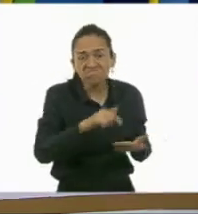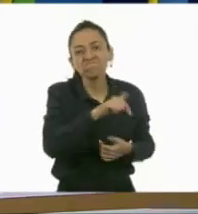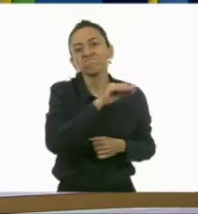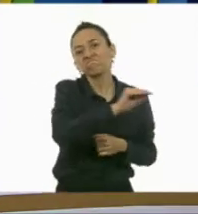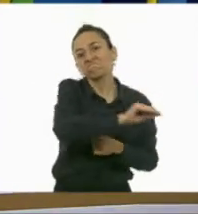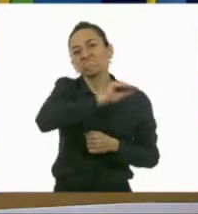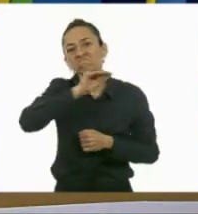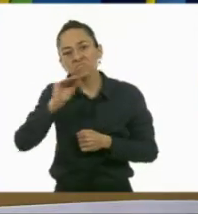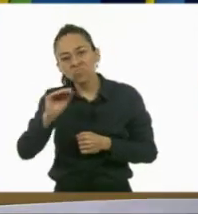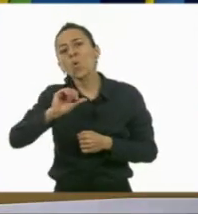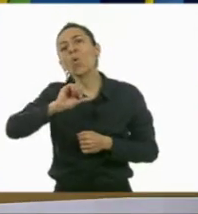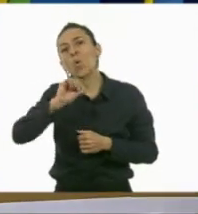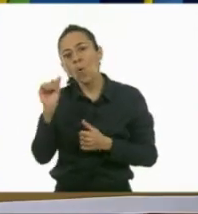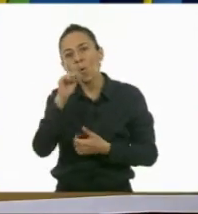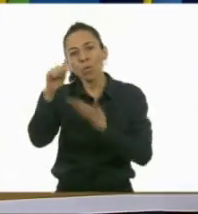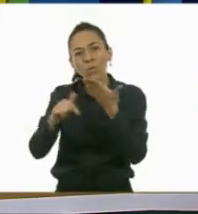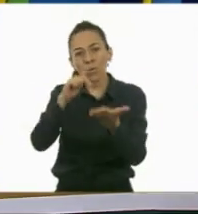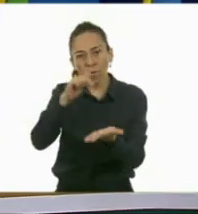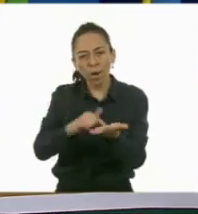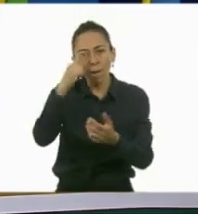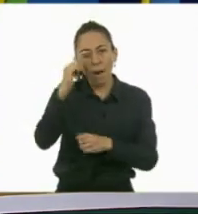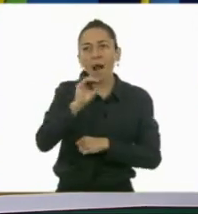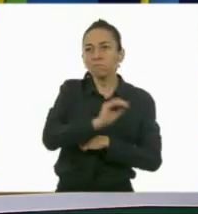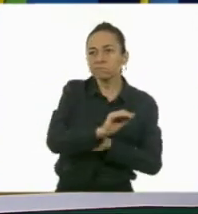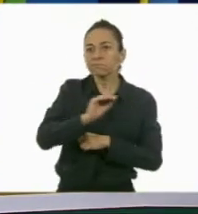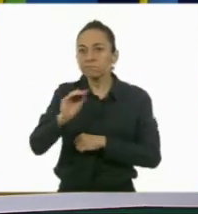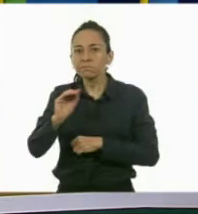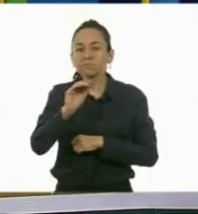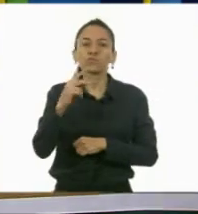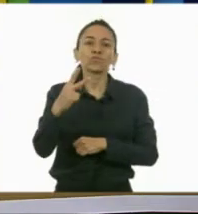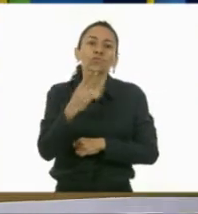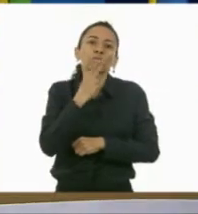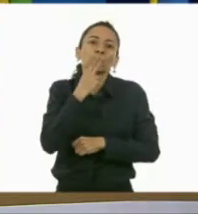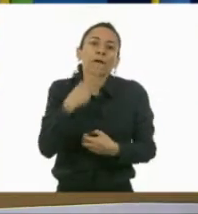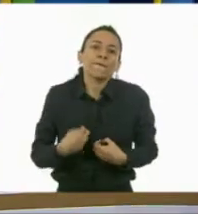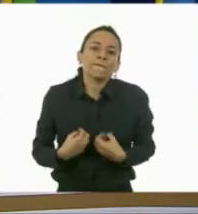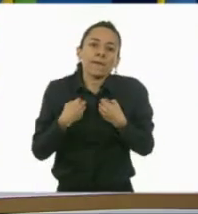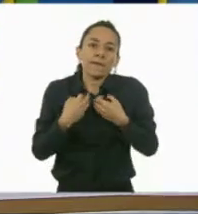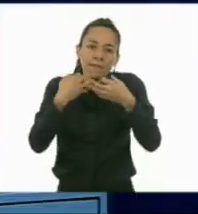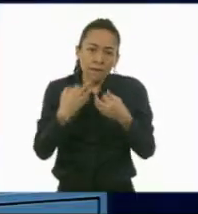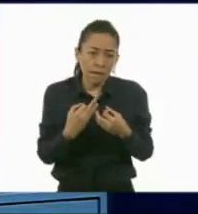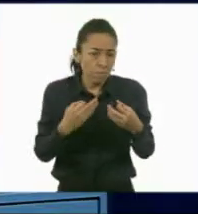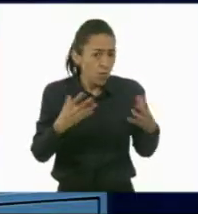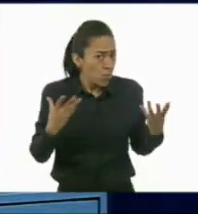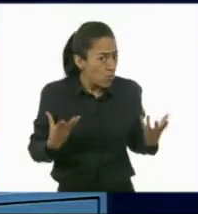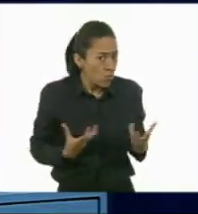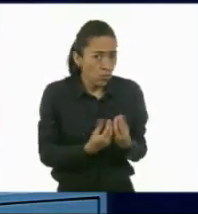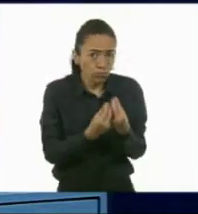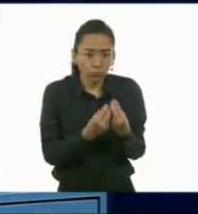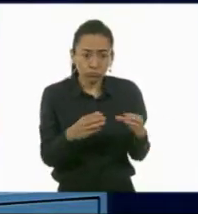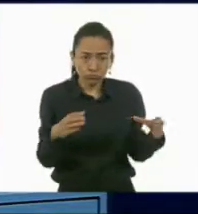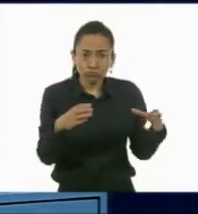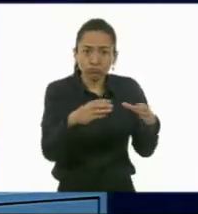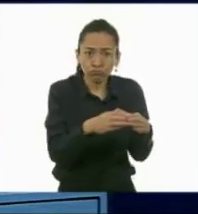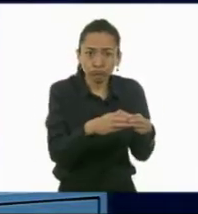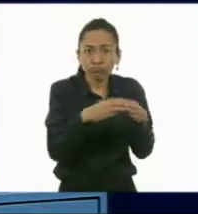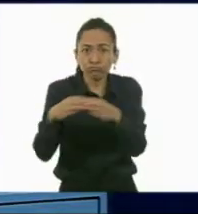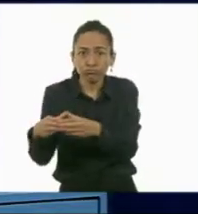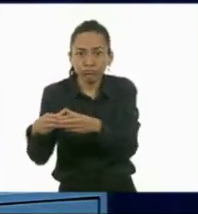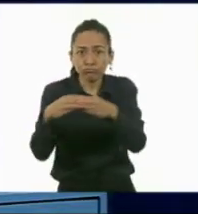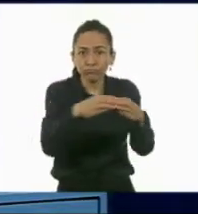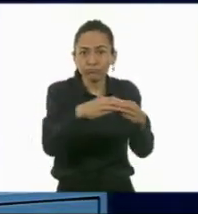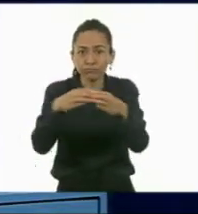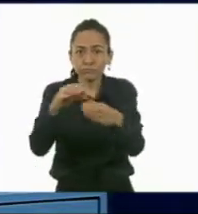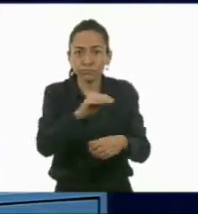para que ellos pudieran continuar preservando su vida y se iban completos en comunidad. Después pasó algo que